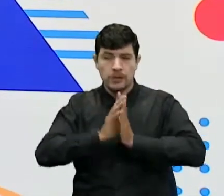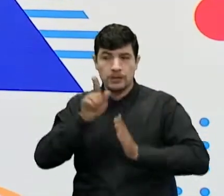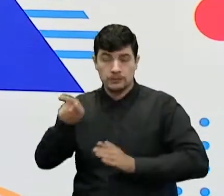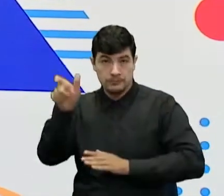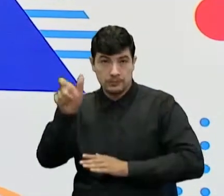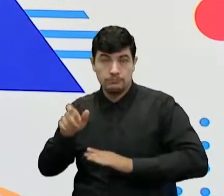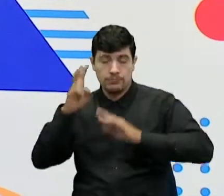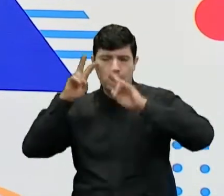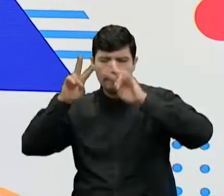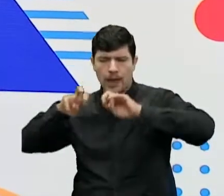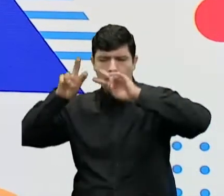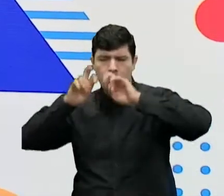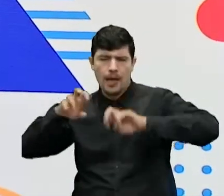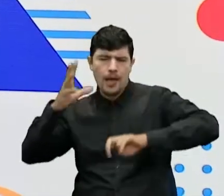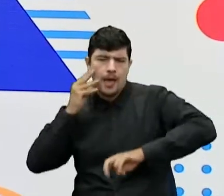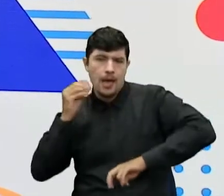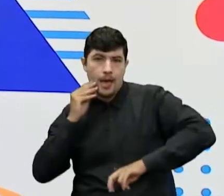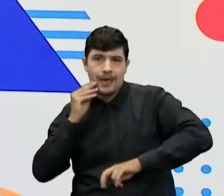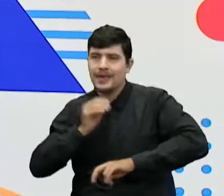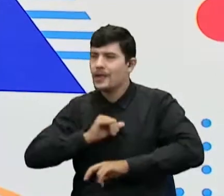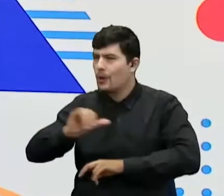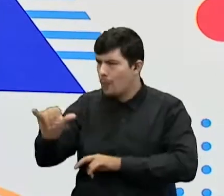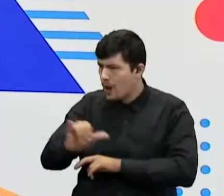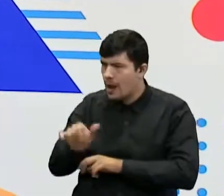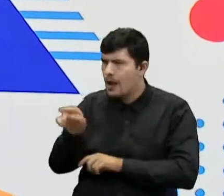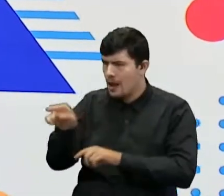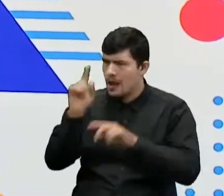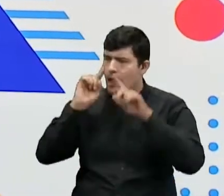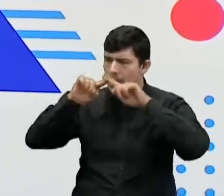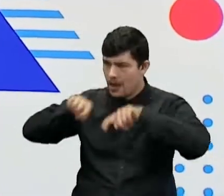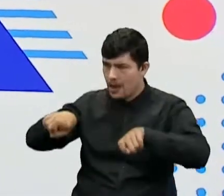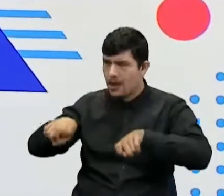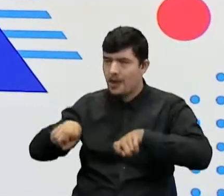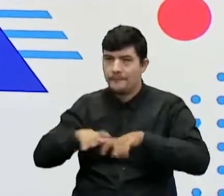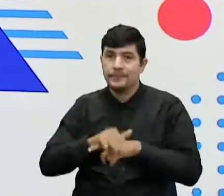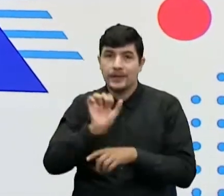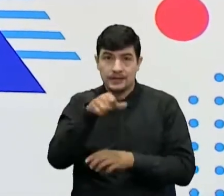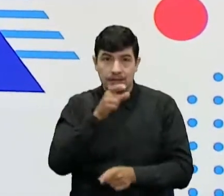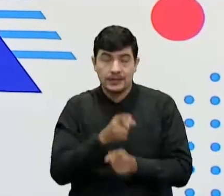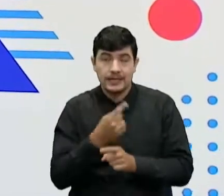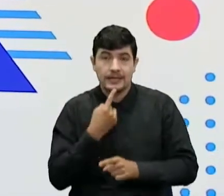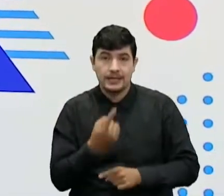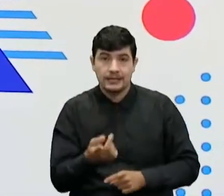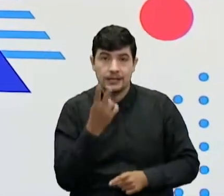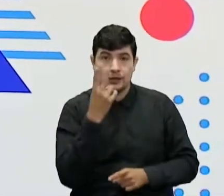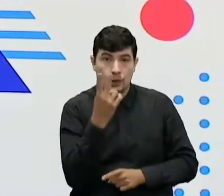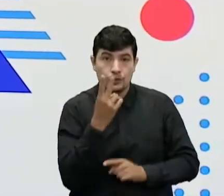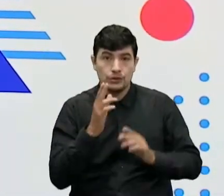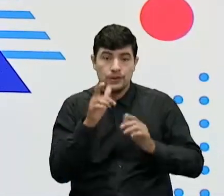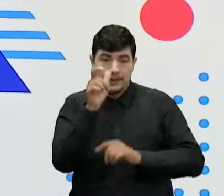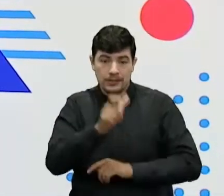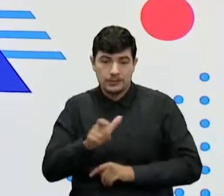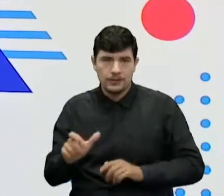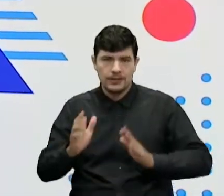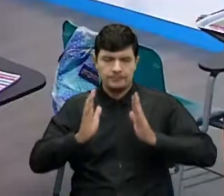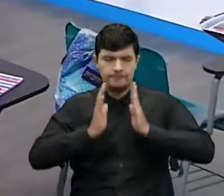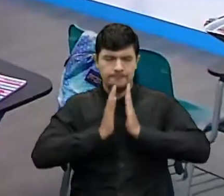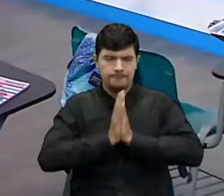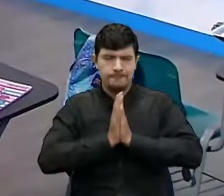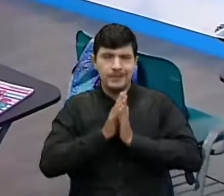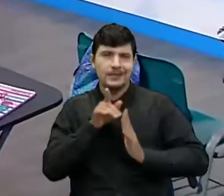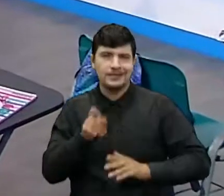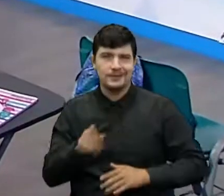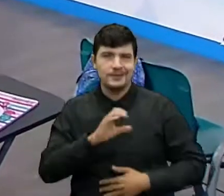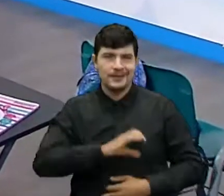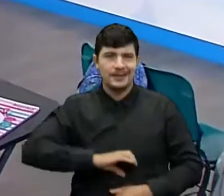experimentos Así como yo Era científico como usted O estaba ahí Como haciendo cosas Los monjes Tienen Tienen esa característica Que tienen de